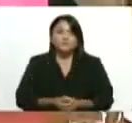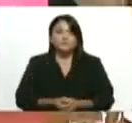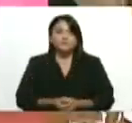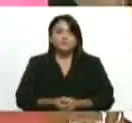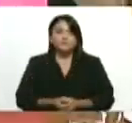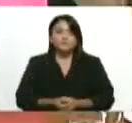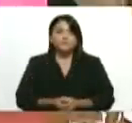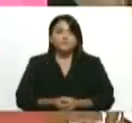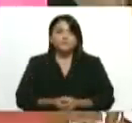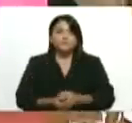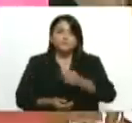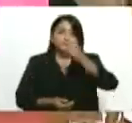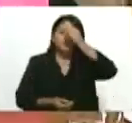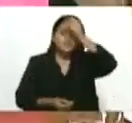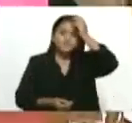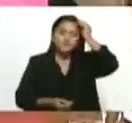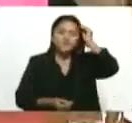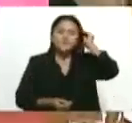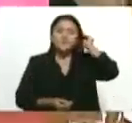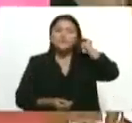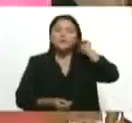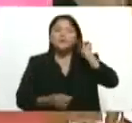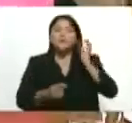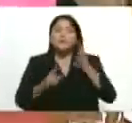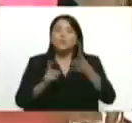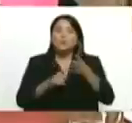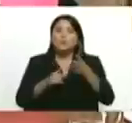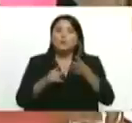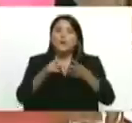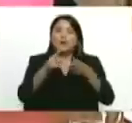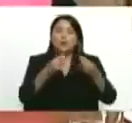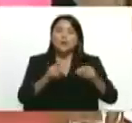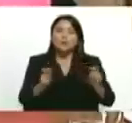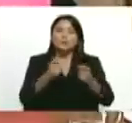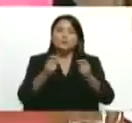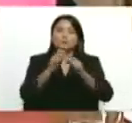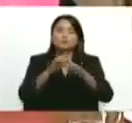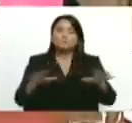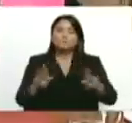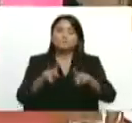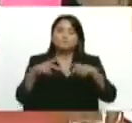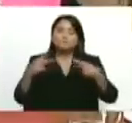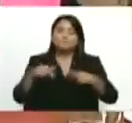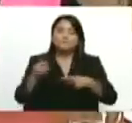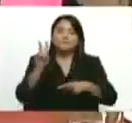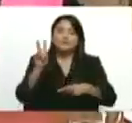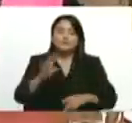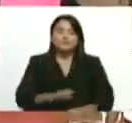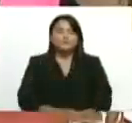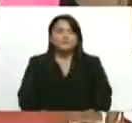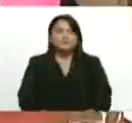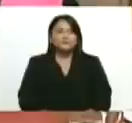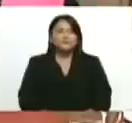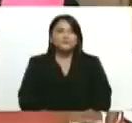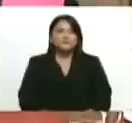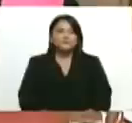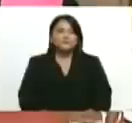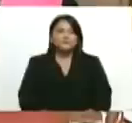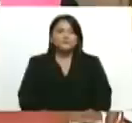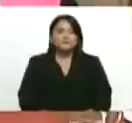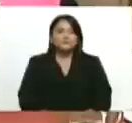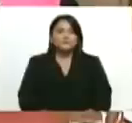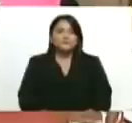de Venezuela. Cuarto, publicar el presente acuerdo en la Gaceta Oficial de la República Bolivariana de Venezuela y